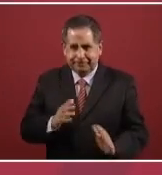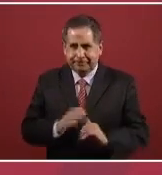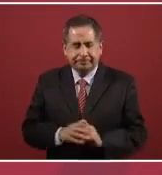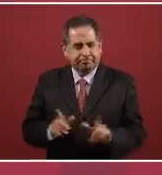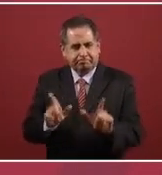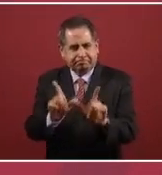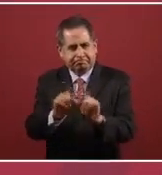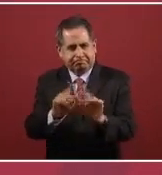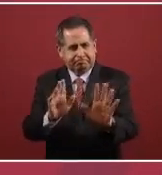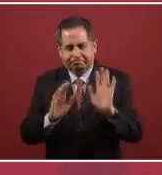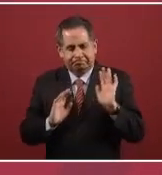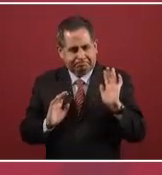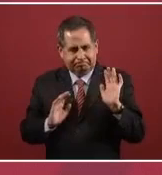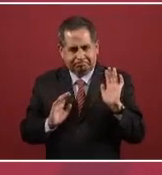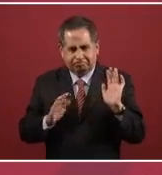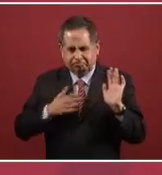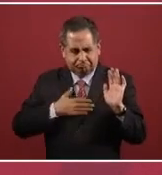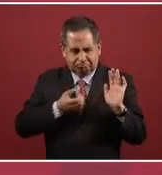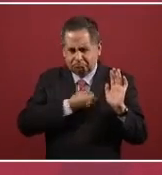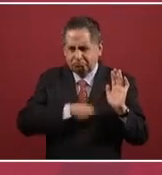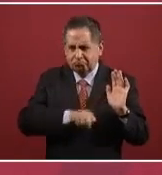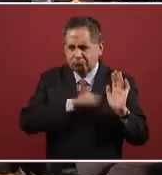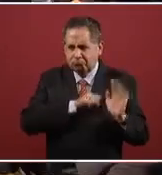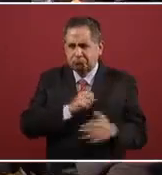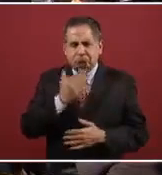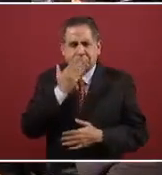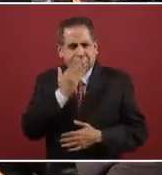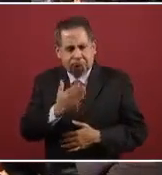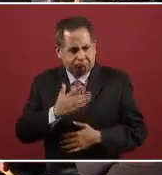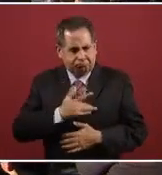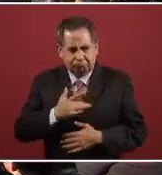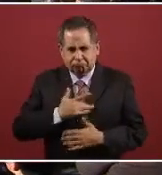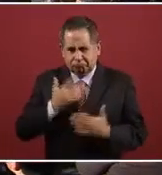Nada más, estoy muy bien de salud,